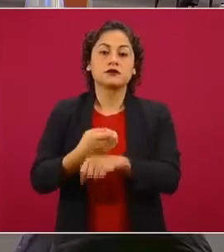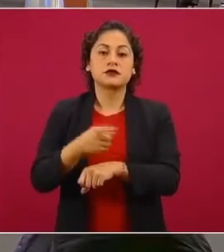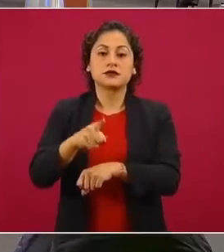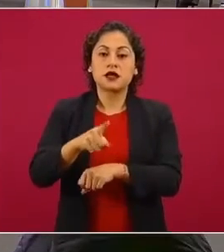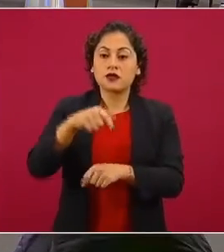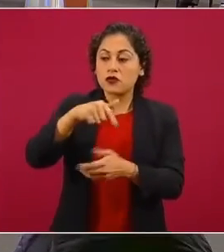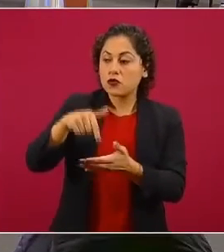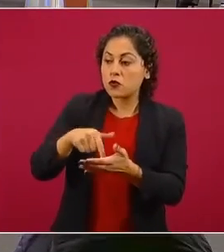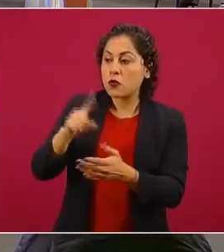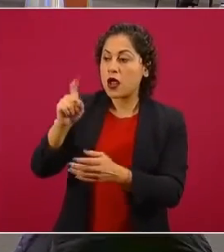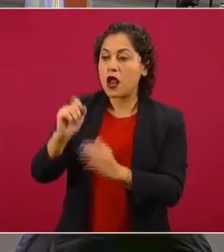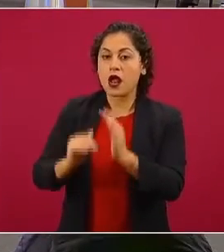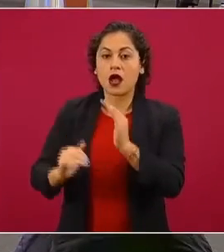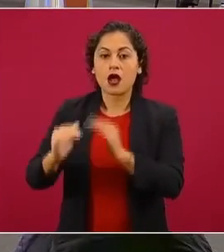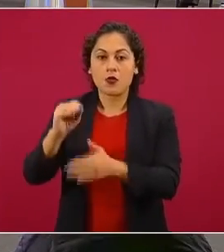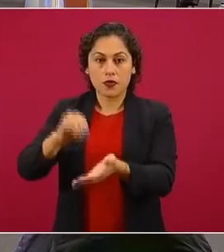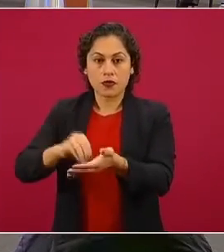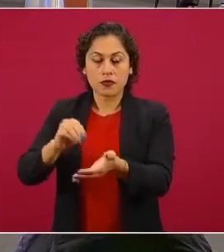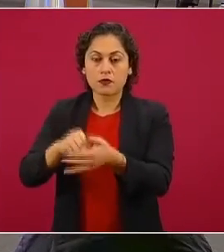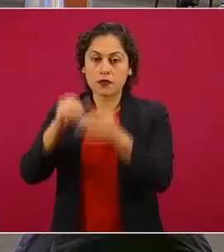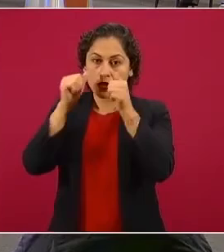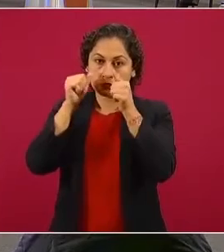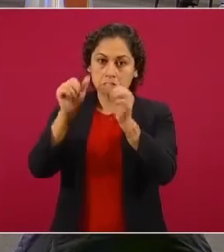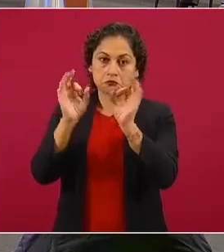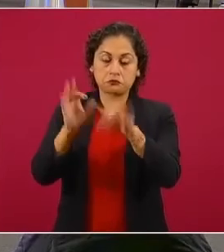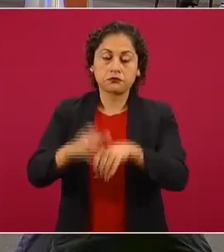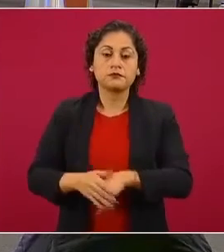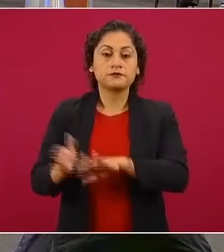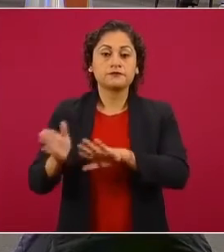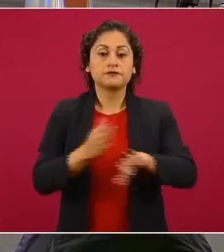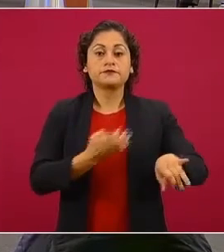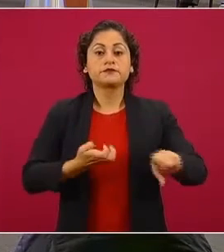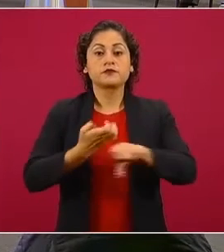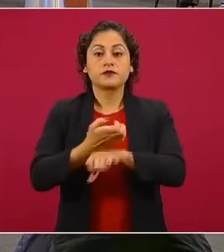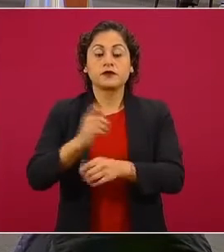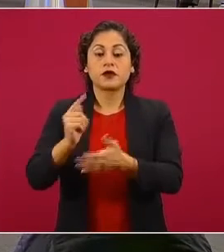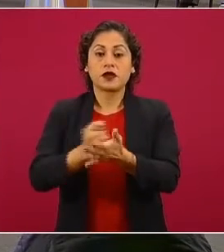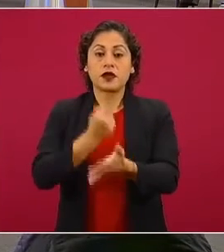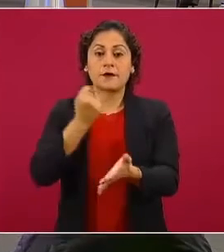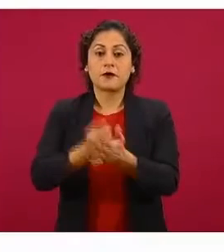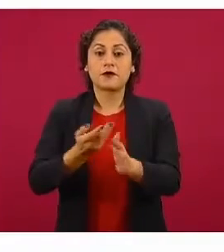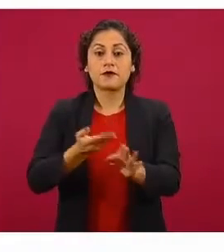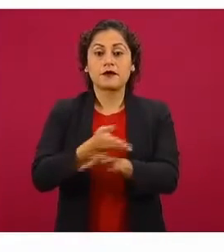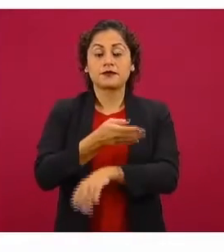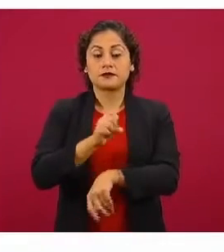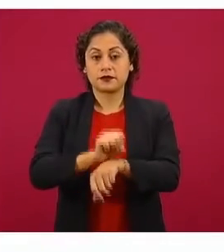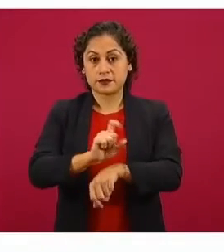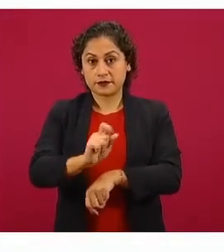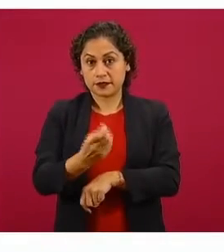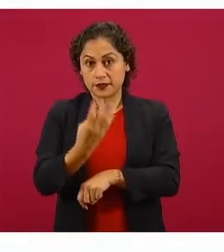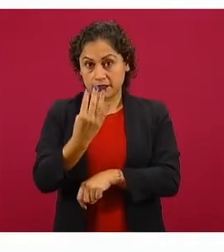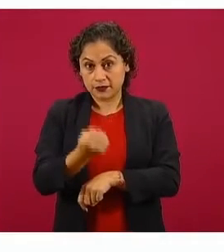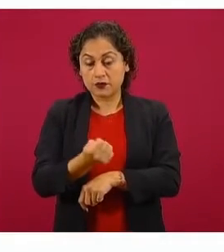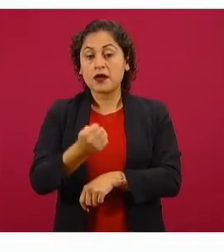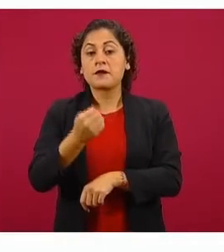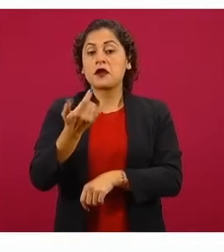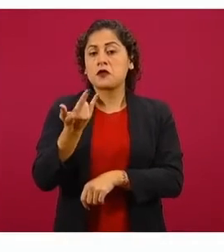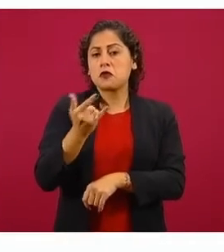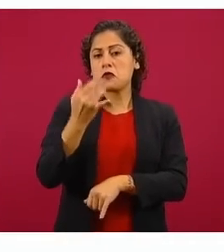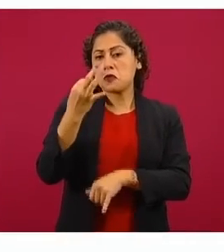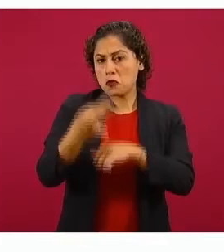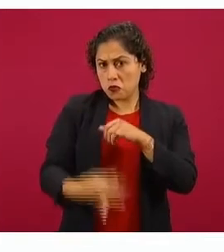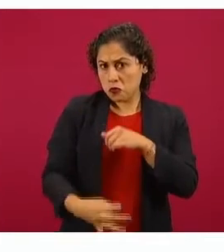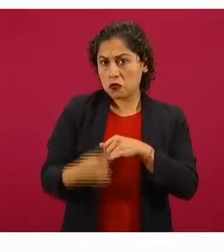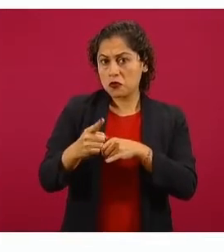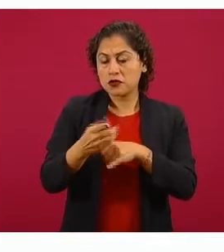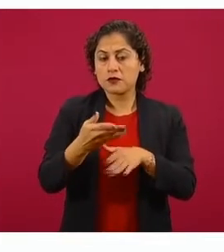inundadas. La siguiente. Tamaulipas en muy buen descenso también desde la semana 29, última semana de julio, 4 semáforos en